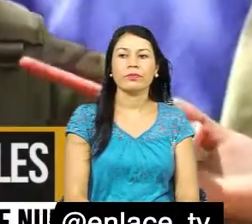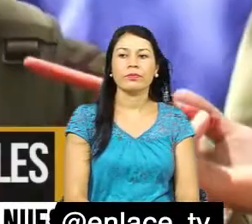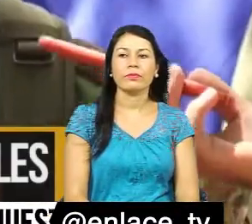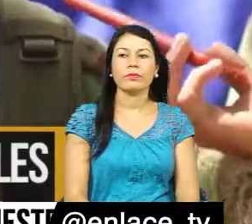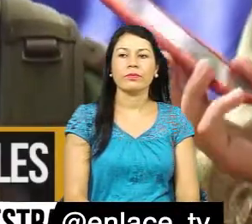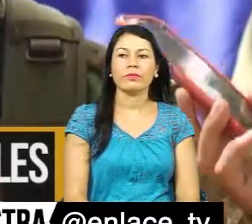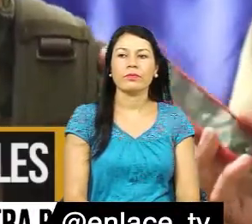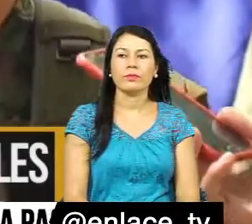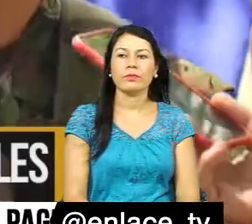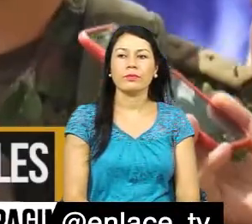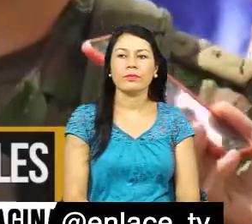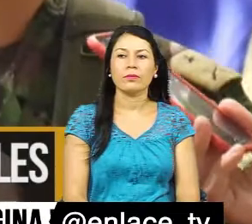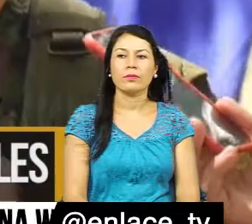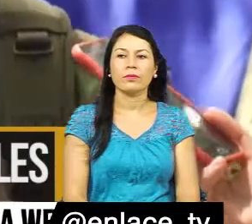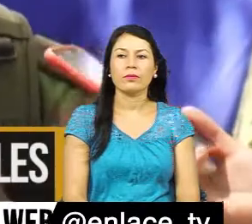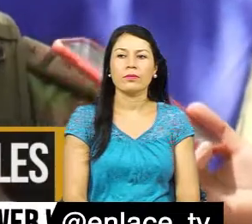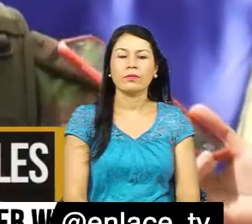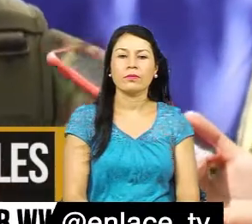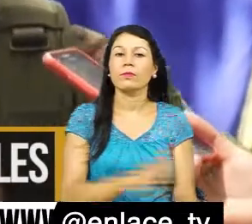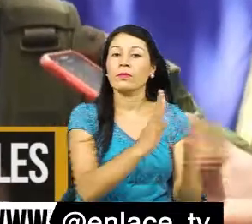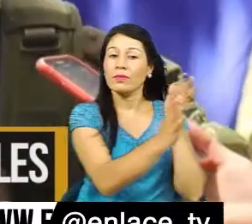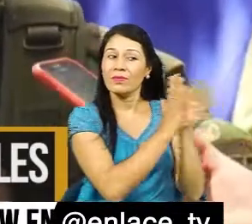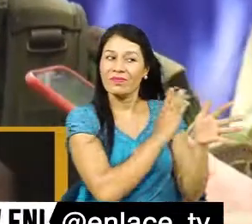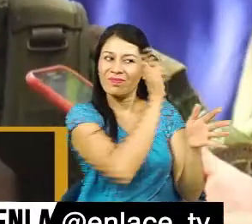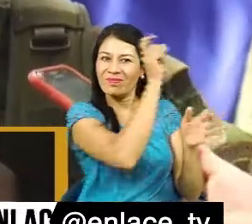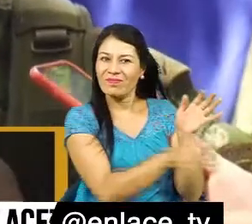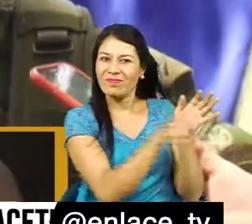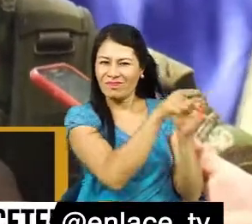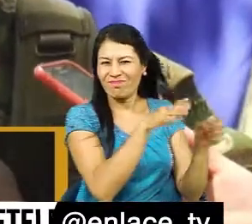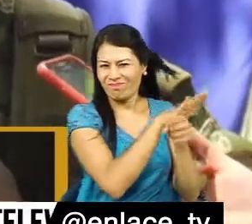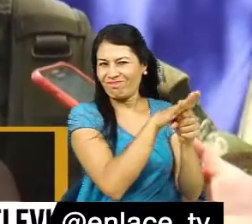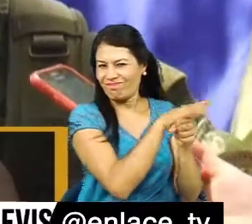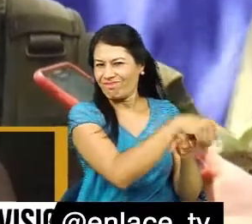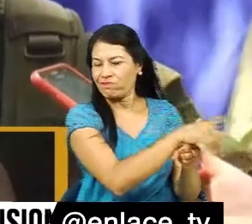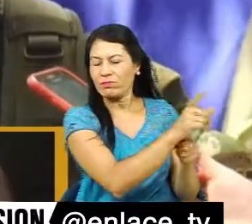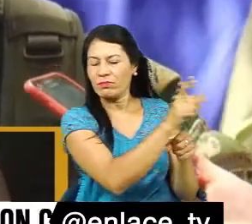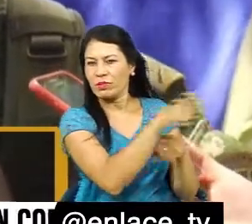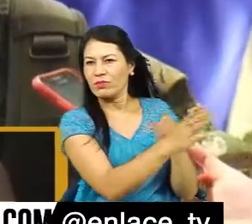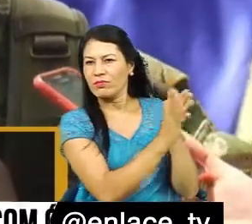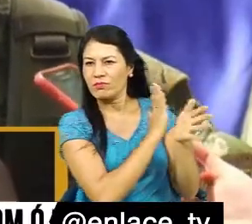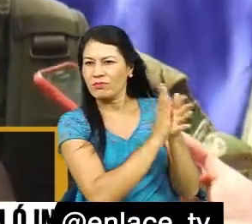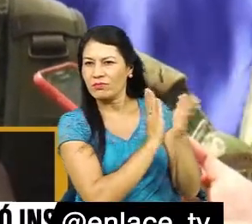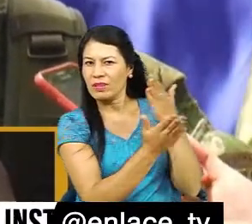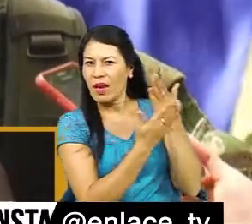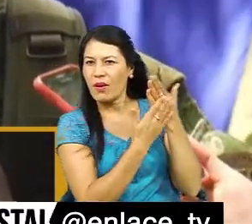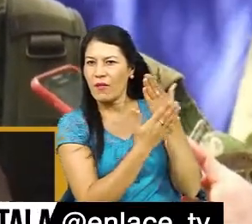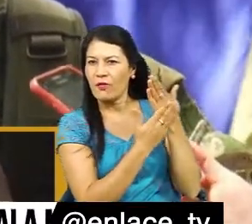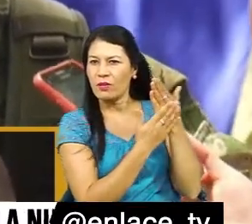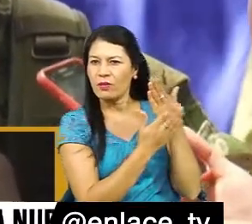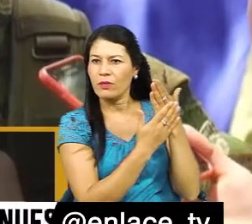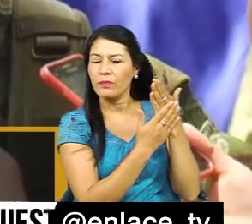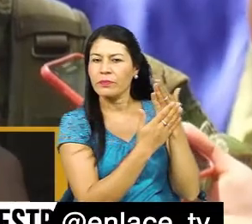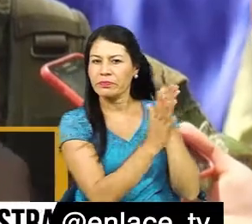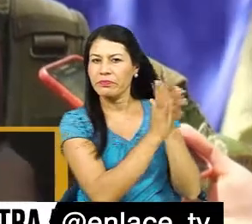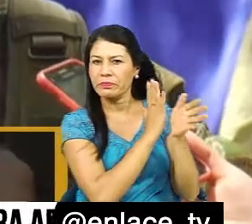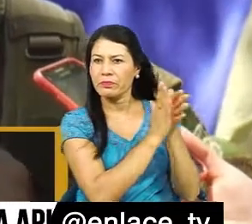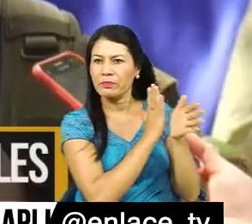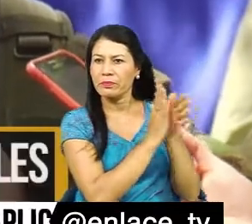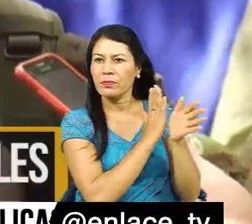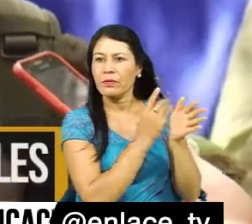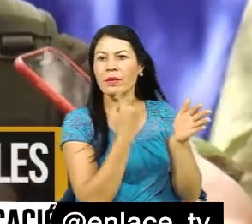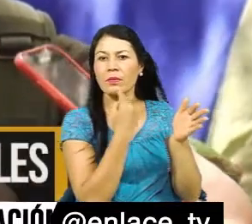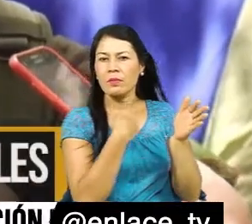Esto por información de un habitante del sector, donde pues llega con la información de que tiene